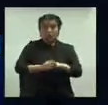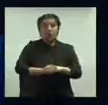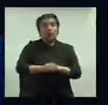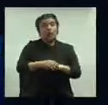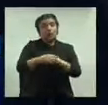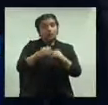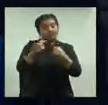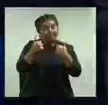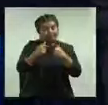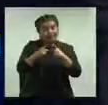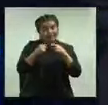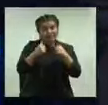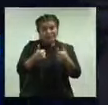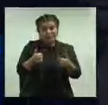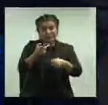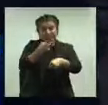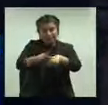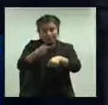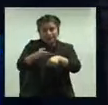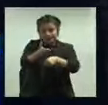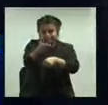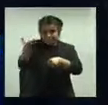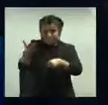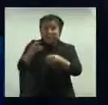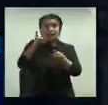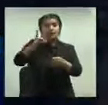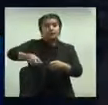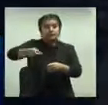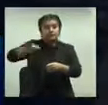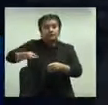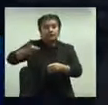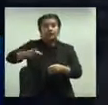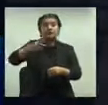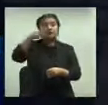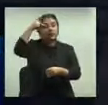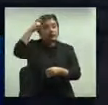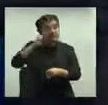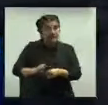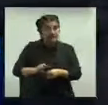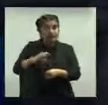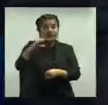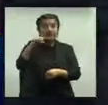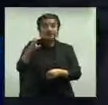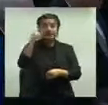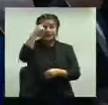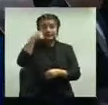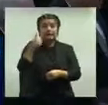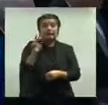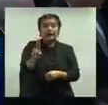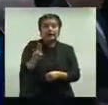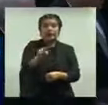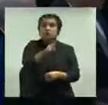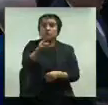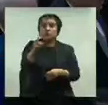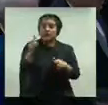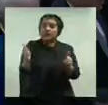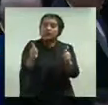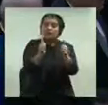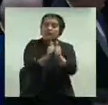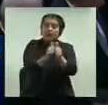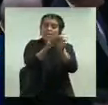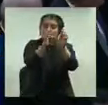buena tarde. Nuevamente a los diputados Karina Paz y César Amézquita, acompañar a